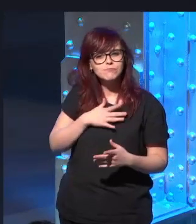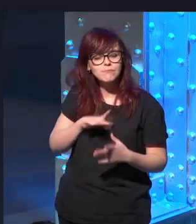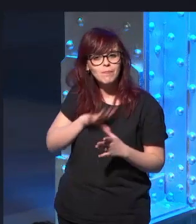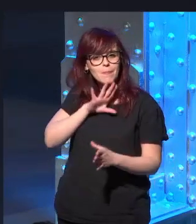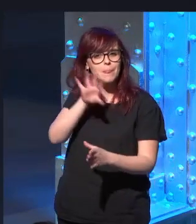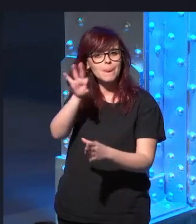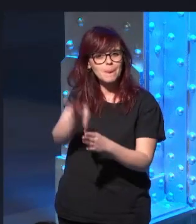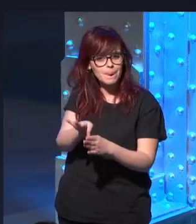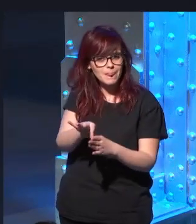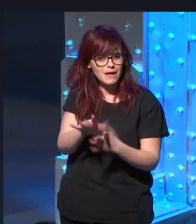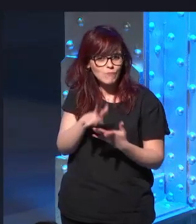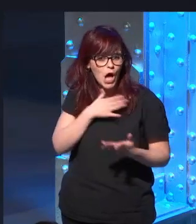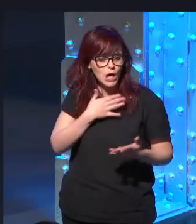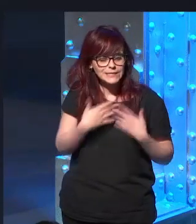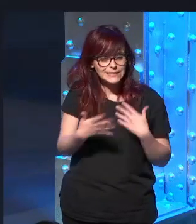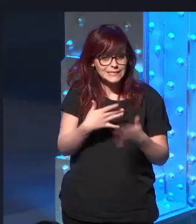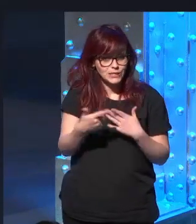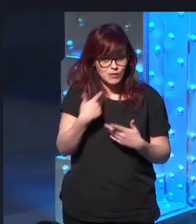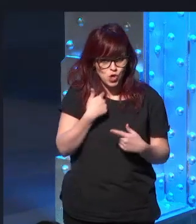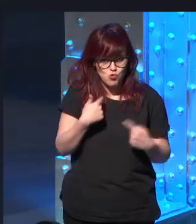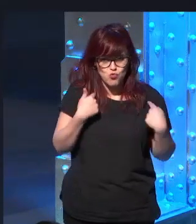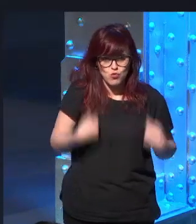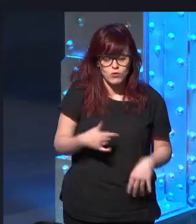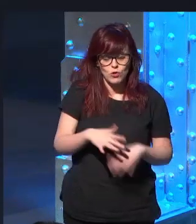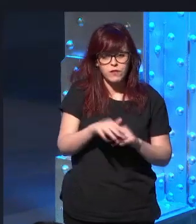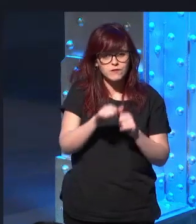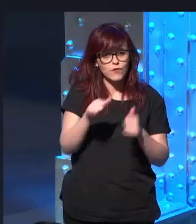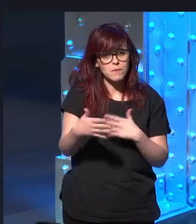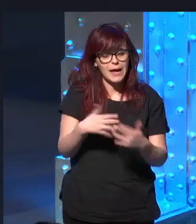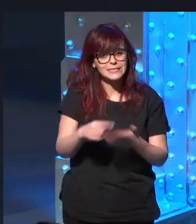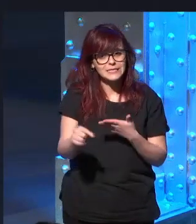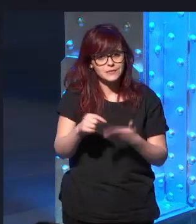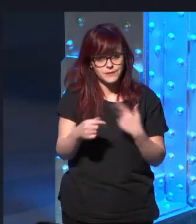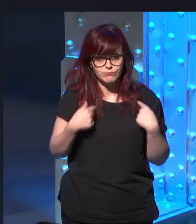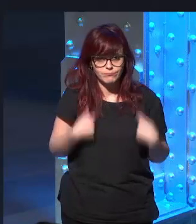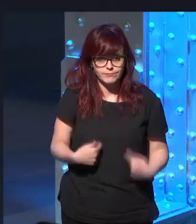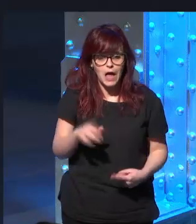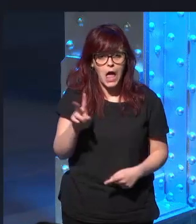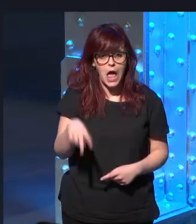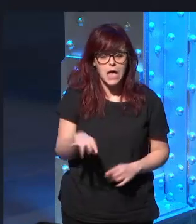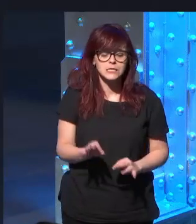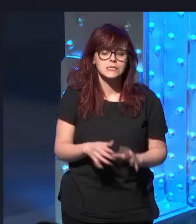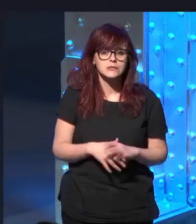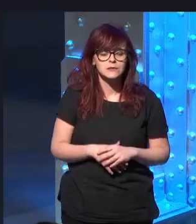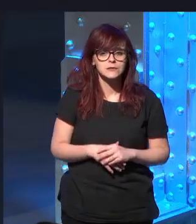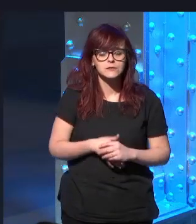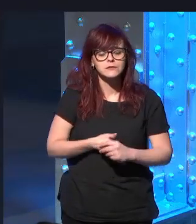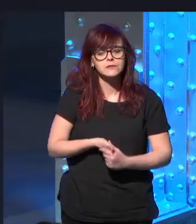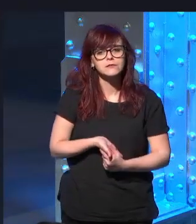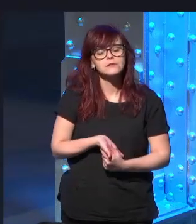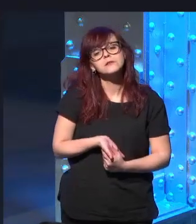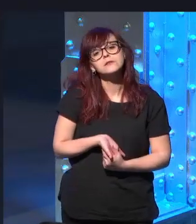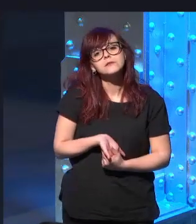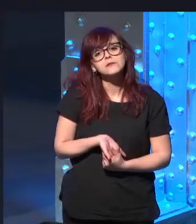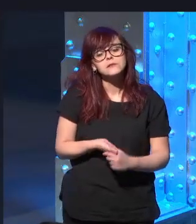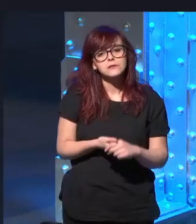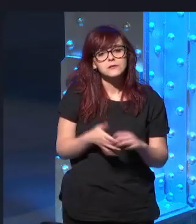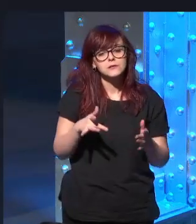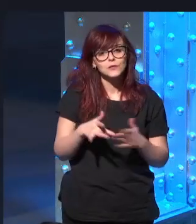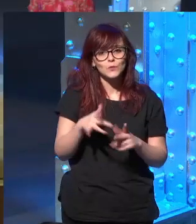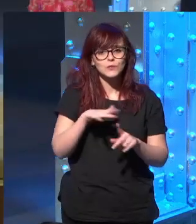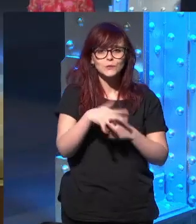ahí en de mi mano, de mi forma de escribir también, ¿no? Uh-huh. Uh-huh. Es que escribes también con una mochila, con tus circunstancias.